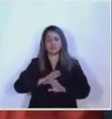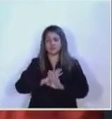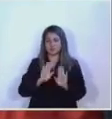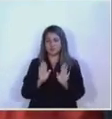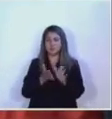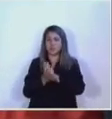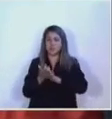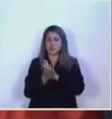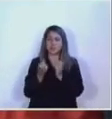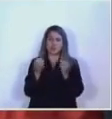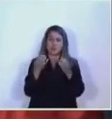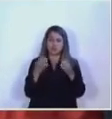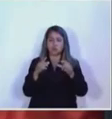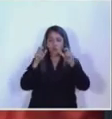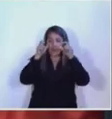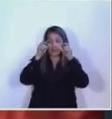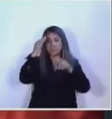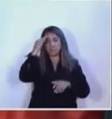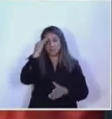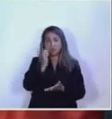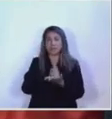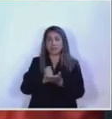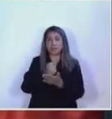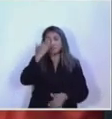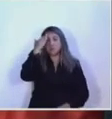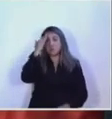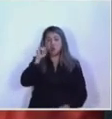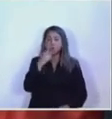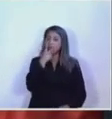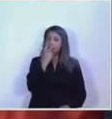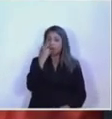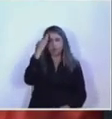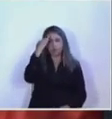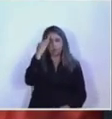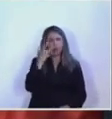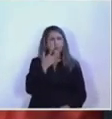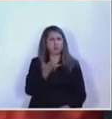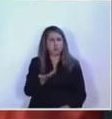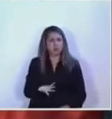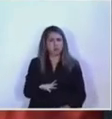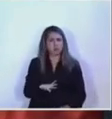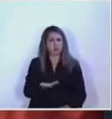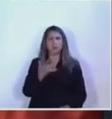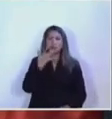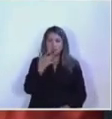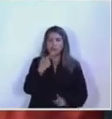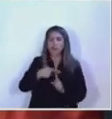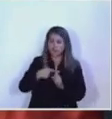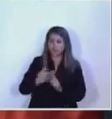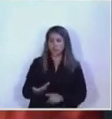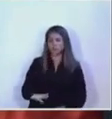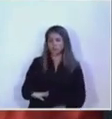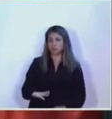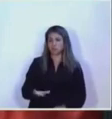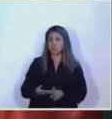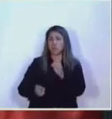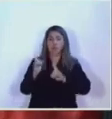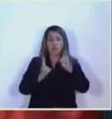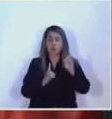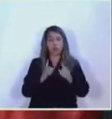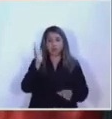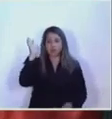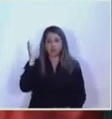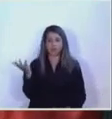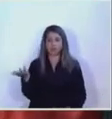varios. Lentes populares, farmacias populares, hoy día gas popular. ¿Por qué? Porque hay abusos. Porque hay algunos que no